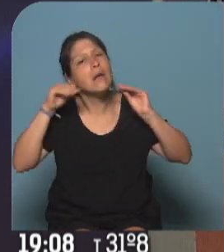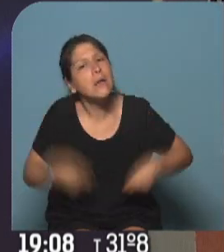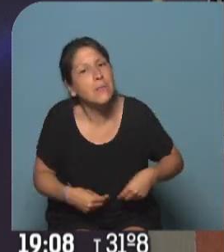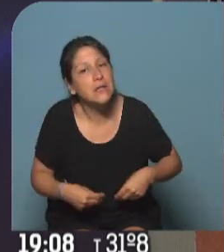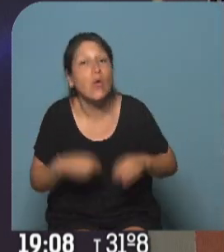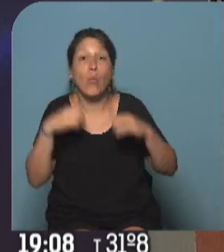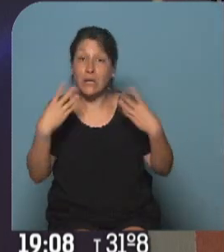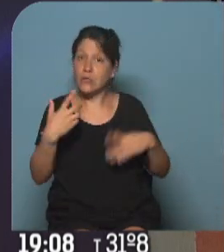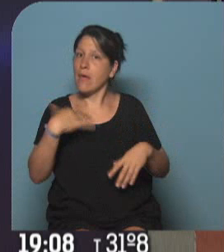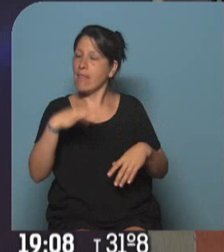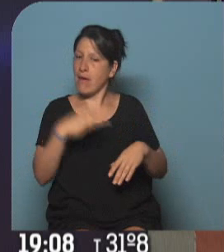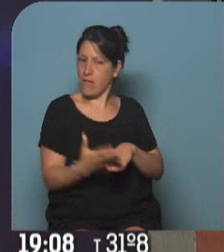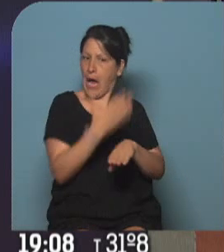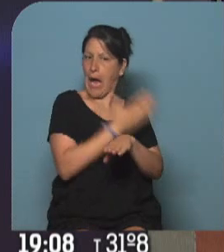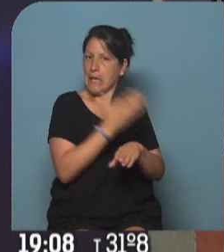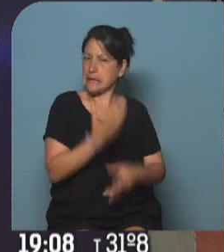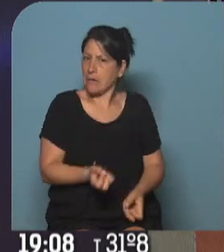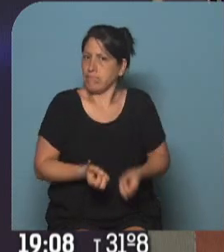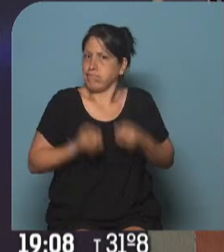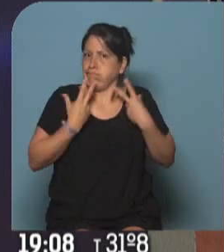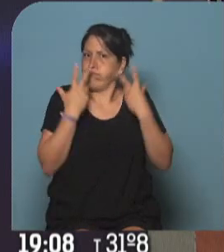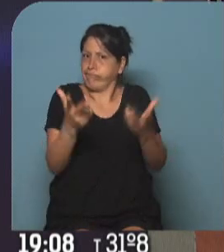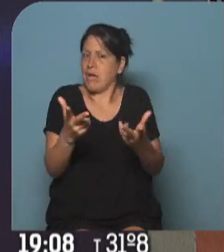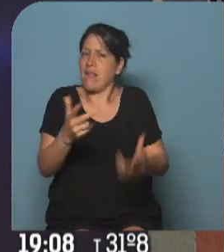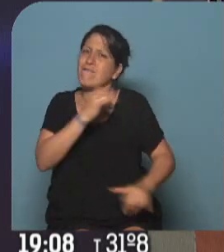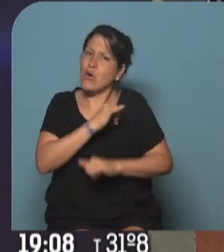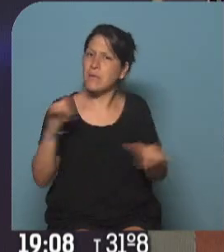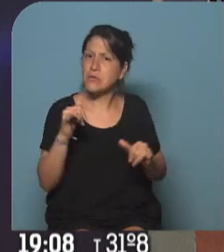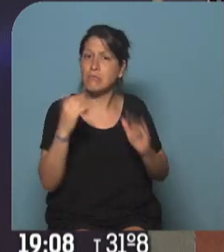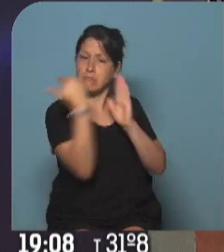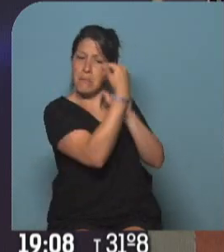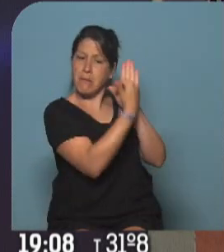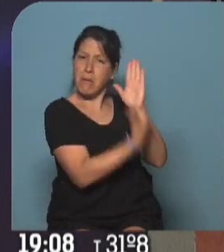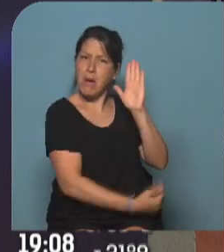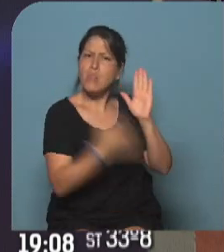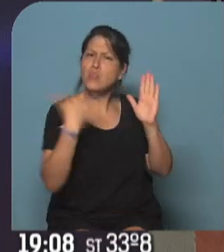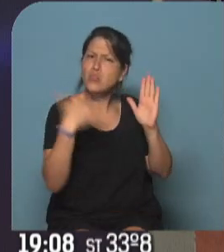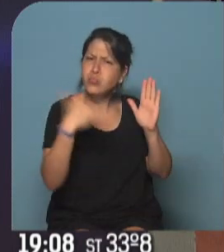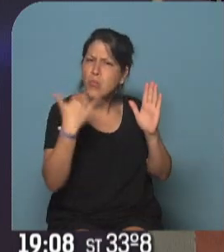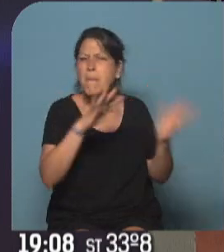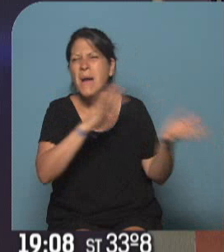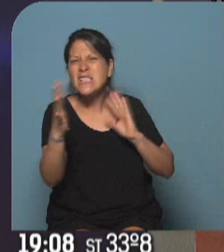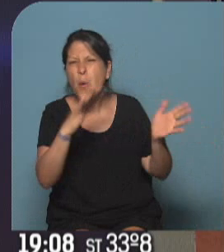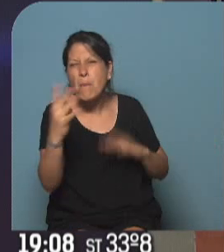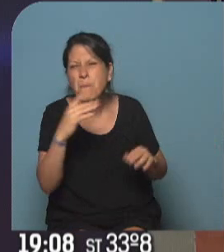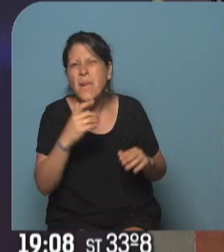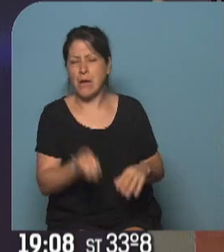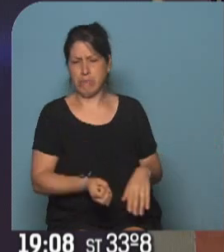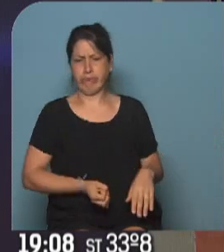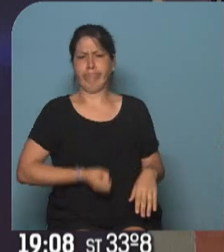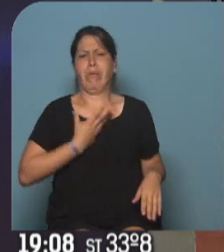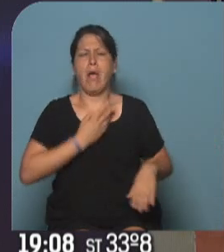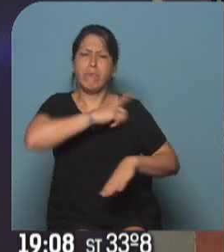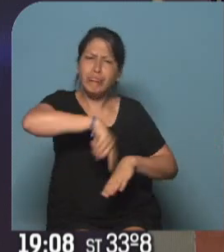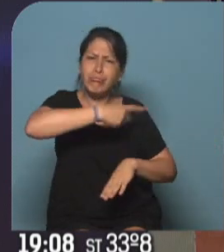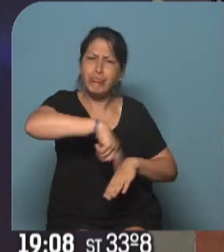que brindar información importante. Bueno, estas son algunas de las cosas que dijo en más de 17 horas, que es concretamente lo que terminó